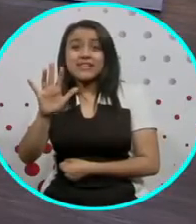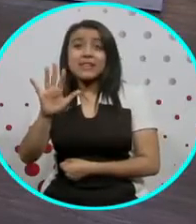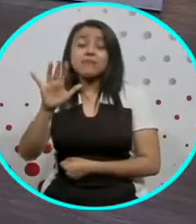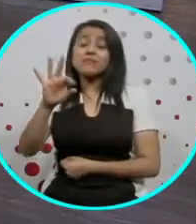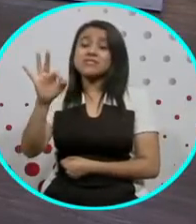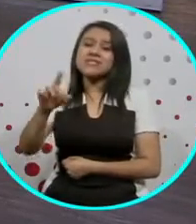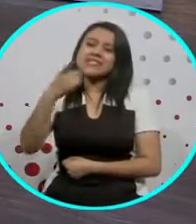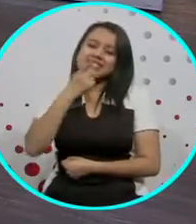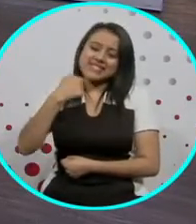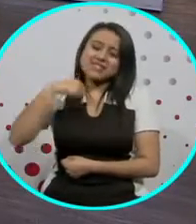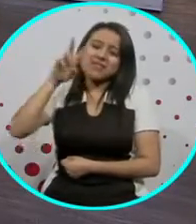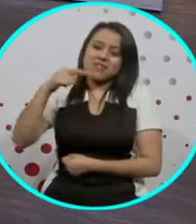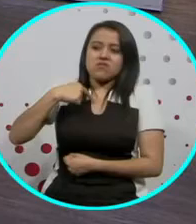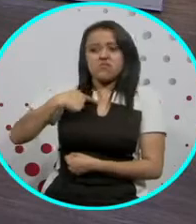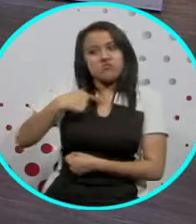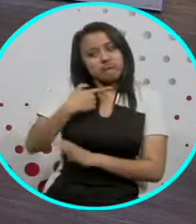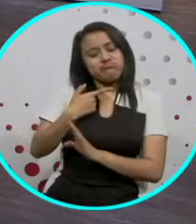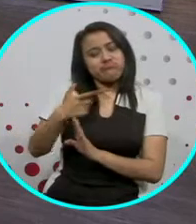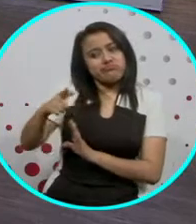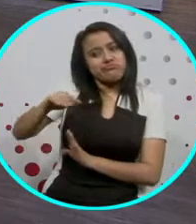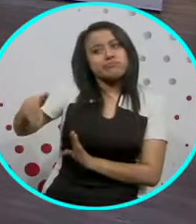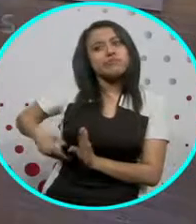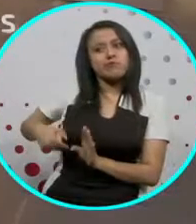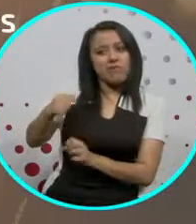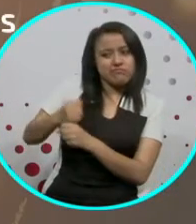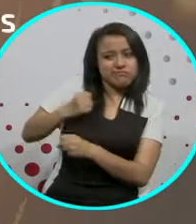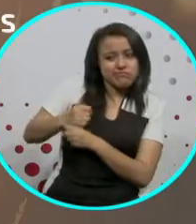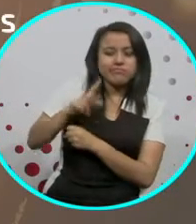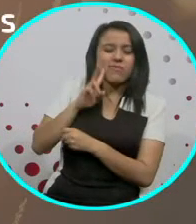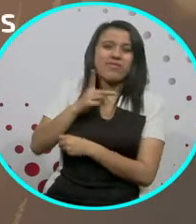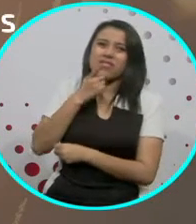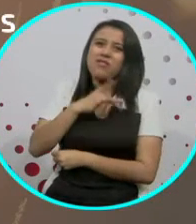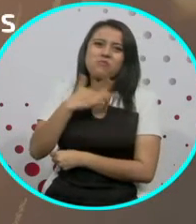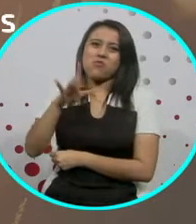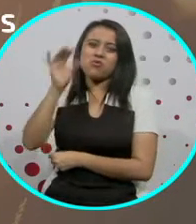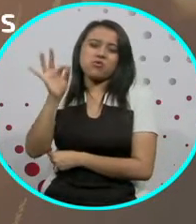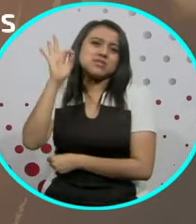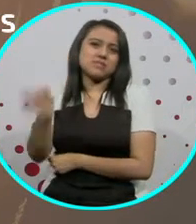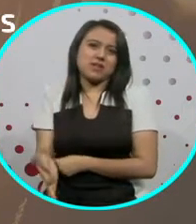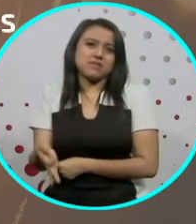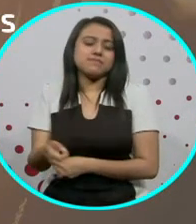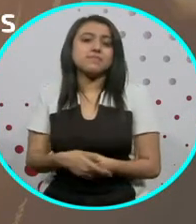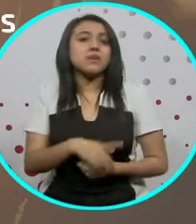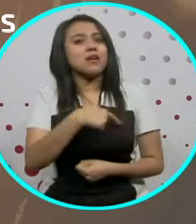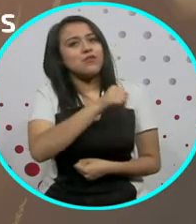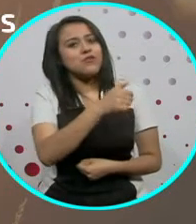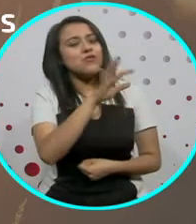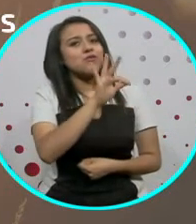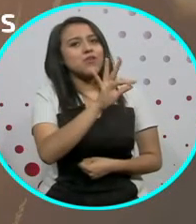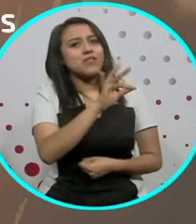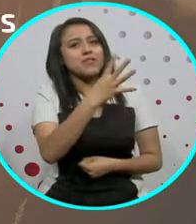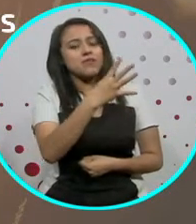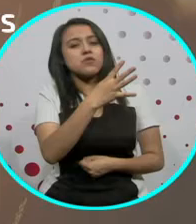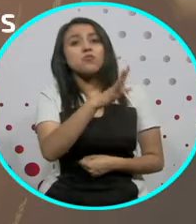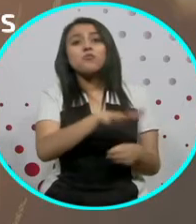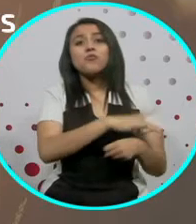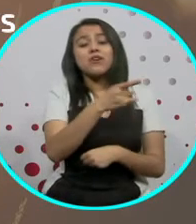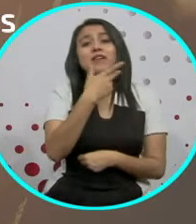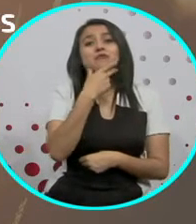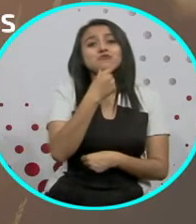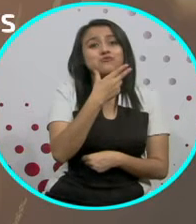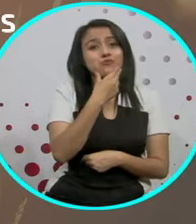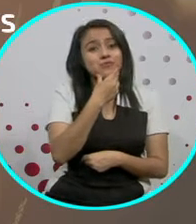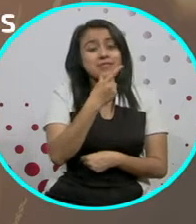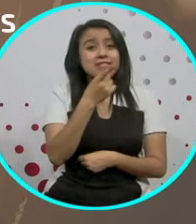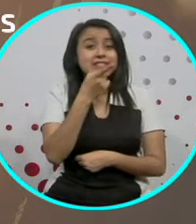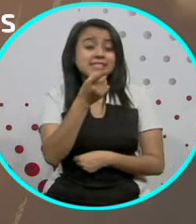a alguien por amor. Es que no, hombre, yo... No, y los hombres solo el 44%. No, yo creo que tiene que ver con el hecho de que los hombres puede